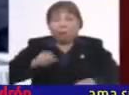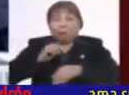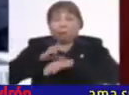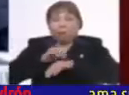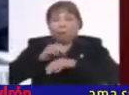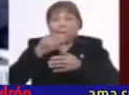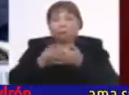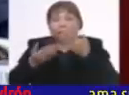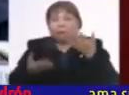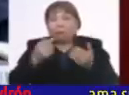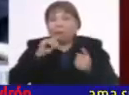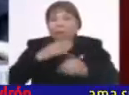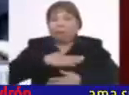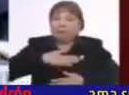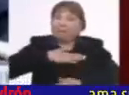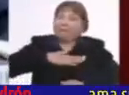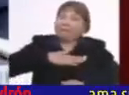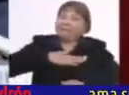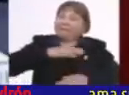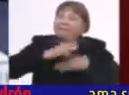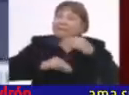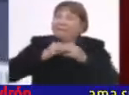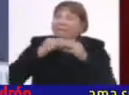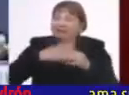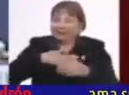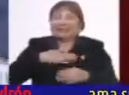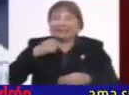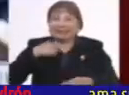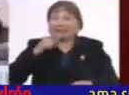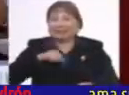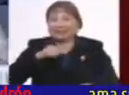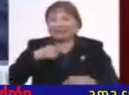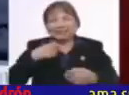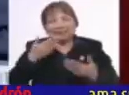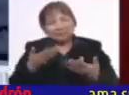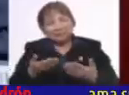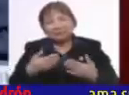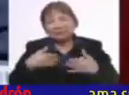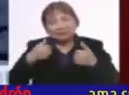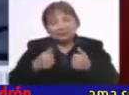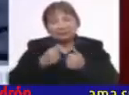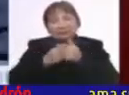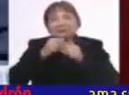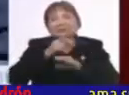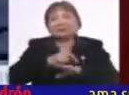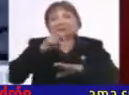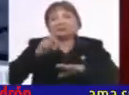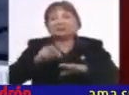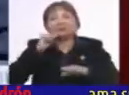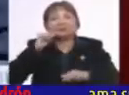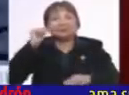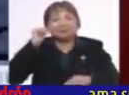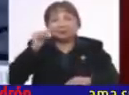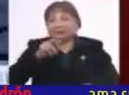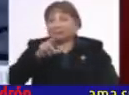quizás no sea el agrado de todo el mundo pero bueno el mío sí y es seguido el programa de ayer